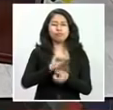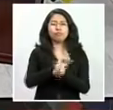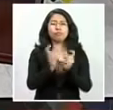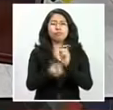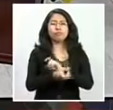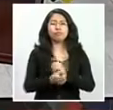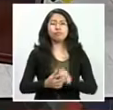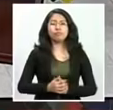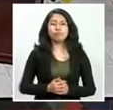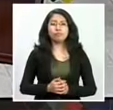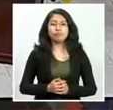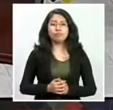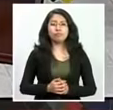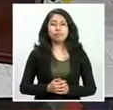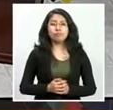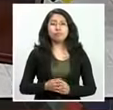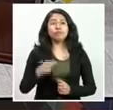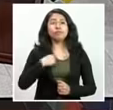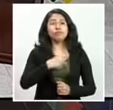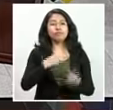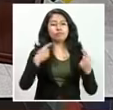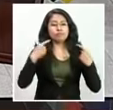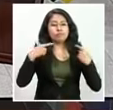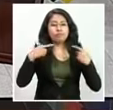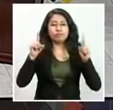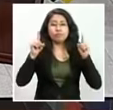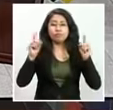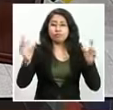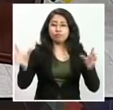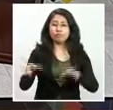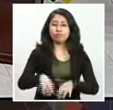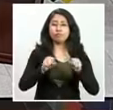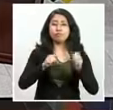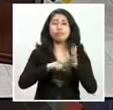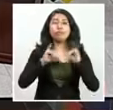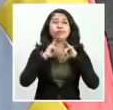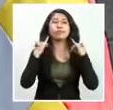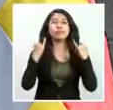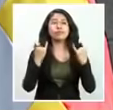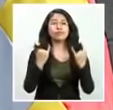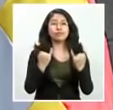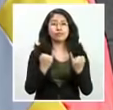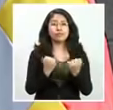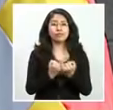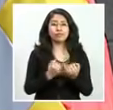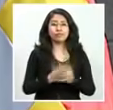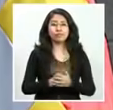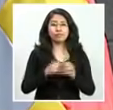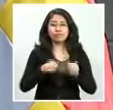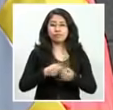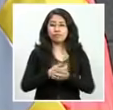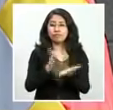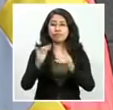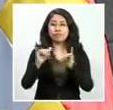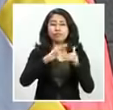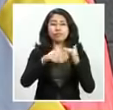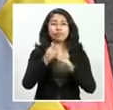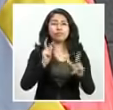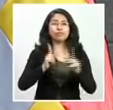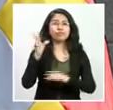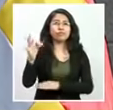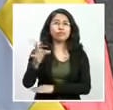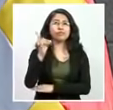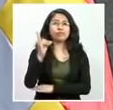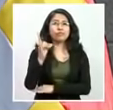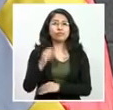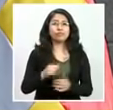inmediato. Vamos a recuperar esta institución para sus dueños, que son el pueblo boliviano. Vamos a darle